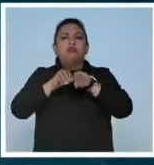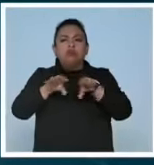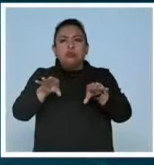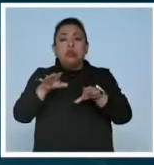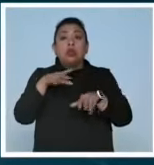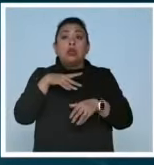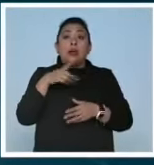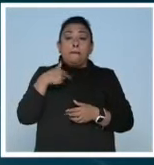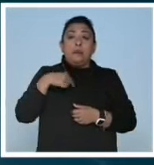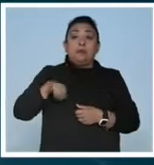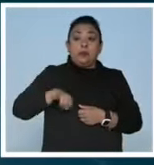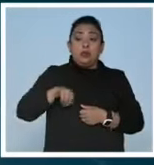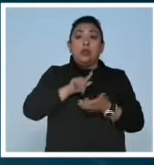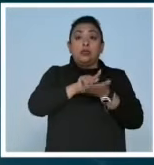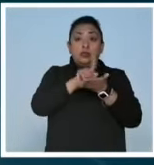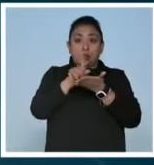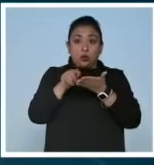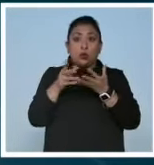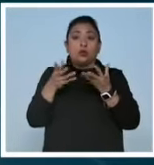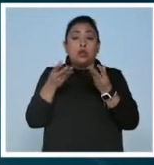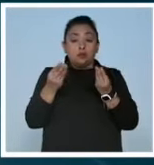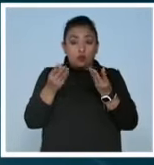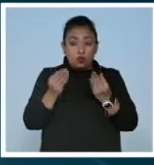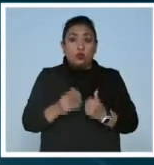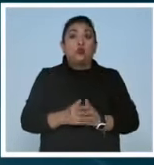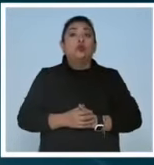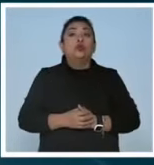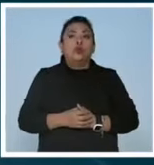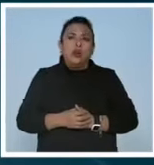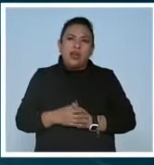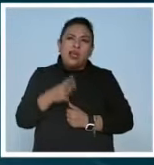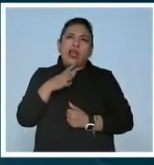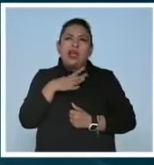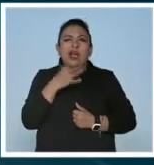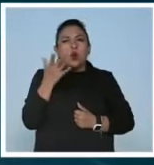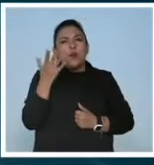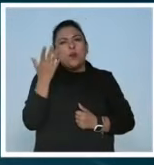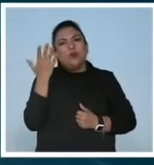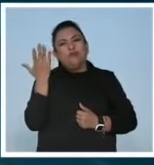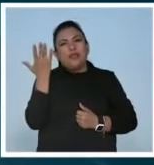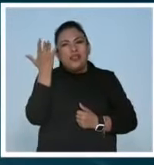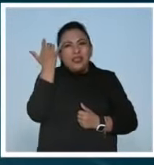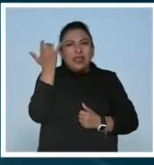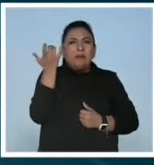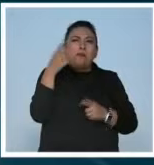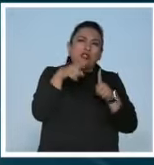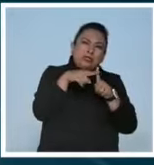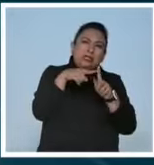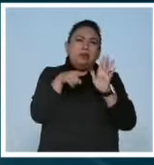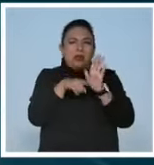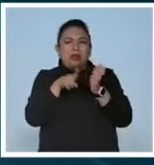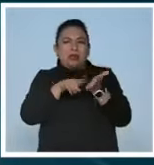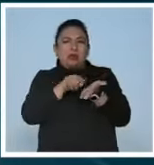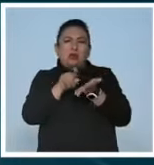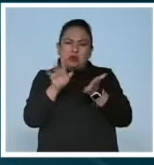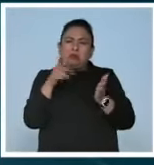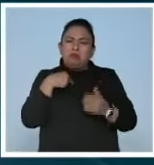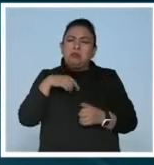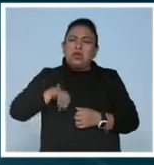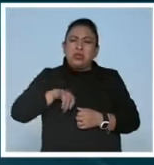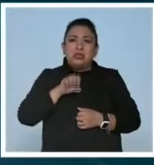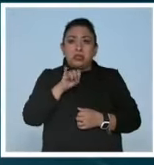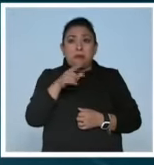Me interesa mucho Twitter con todas sus falacias y virtudes, ¿no? A